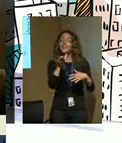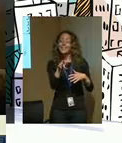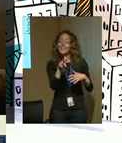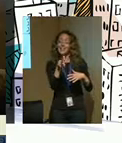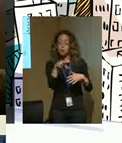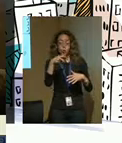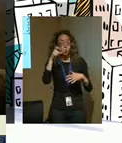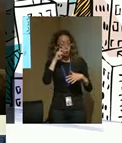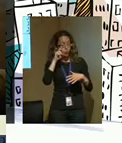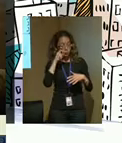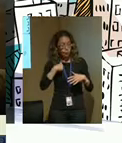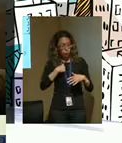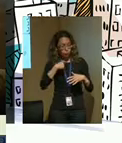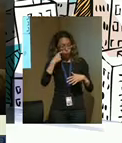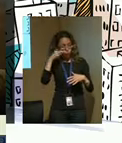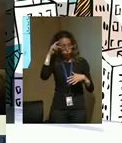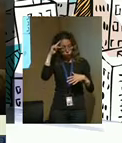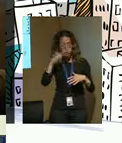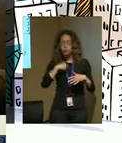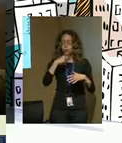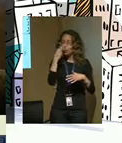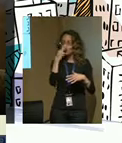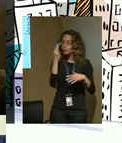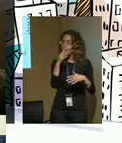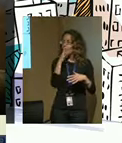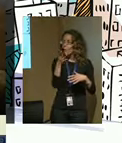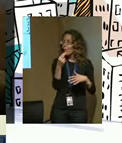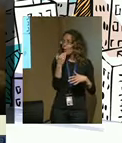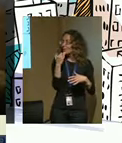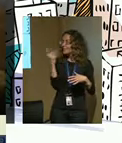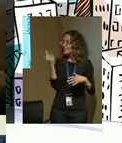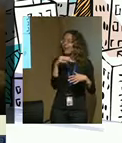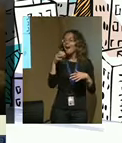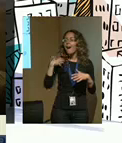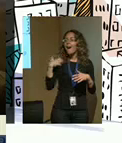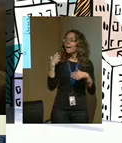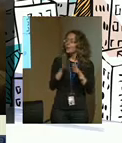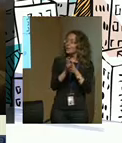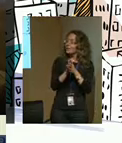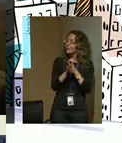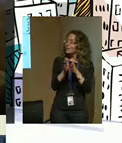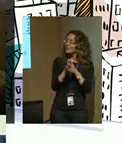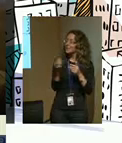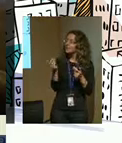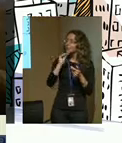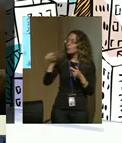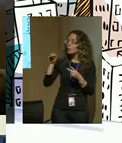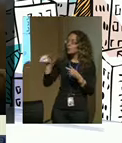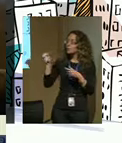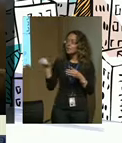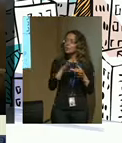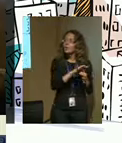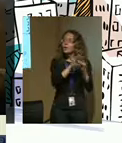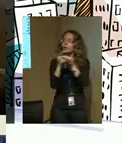y tengo curiosidad porque si puede ampliar los amigos argentinos. Es decir, vinculan el defensor